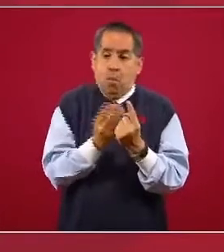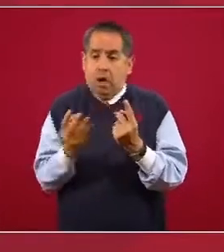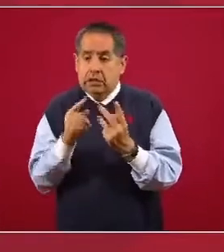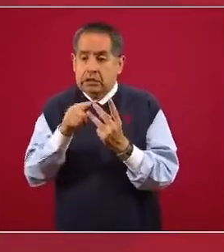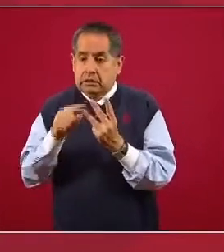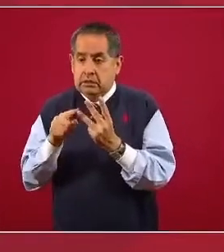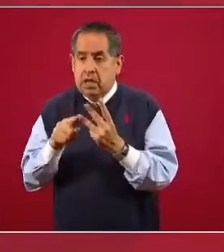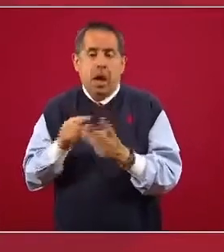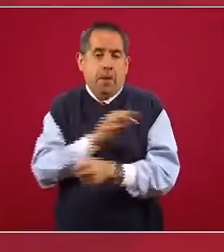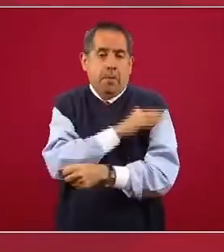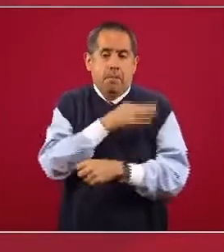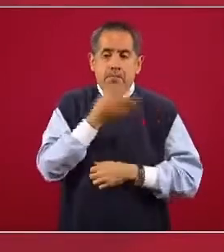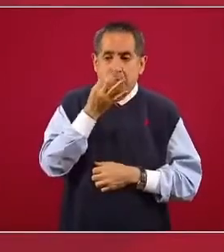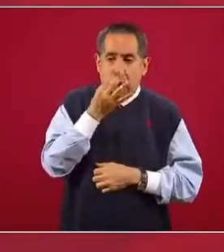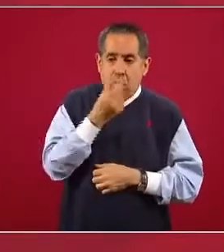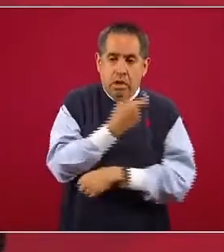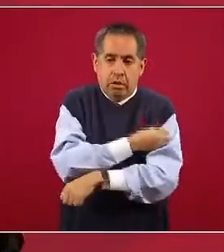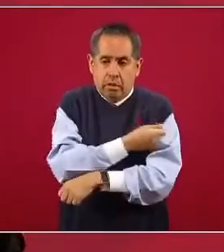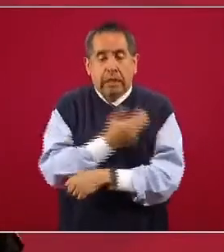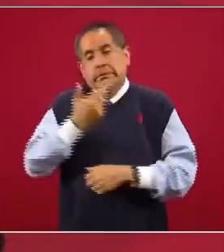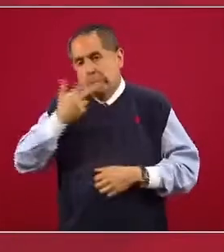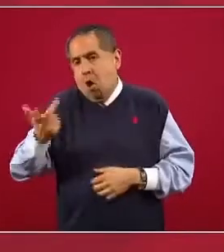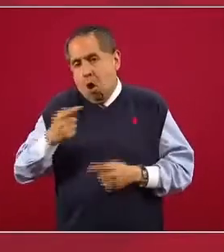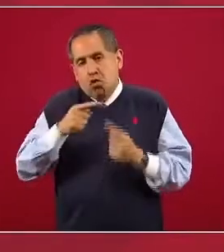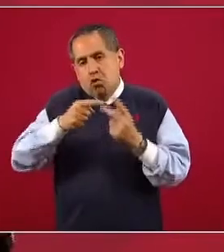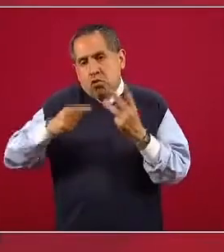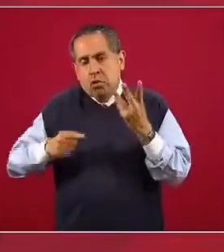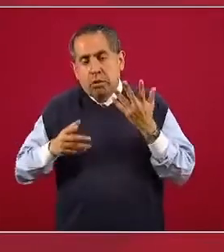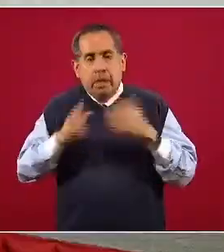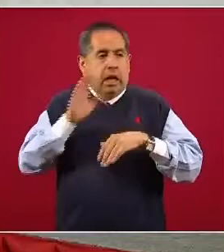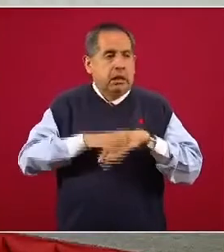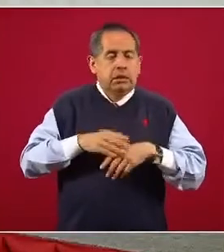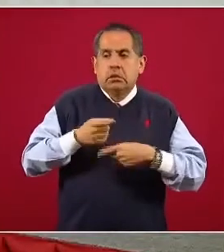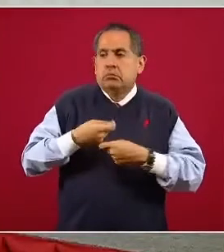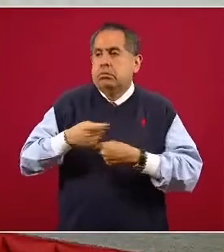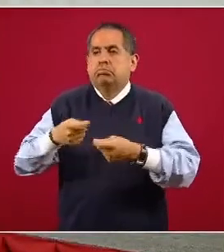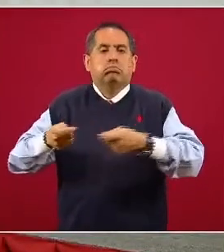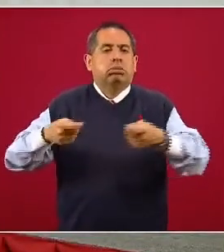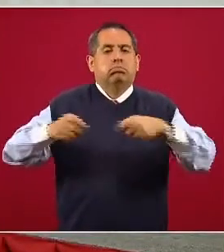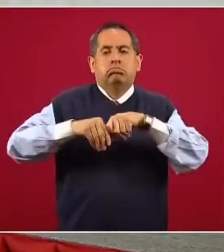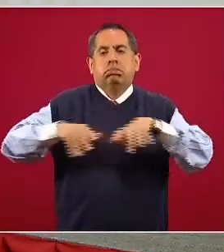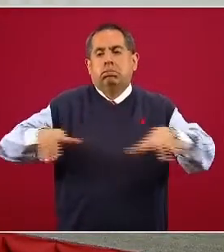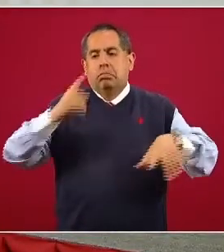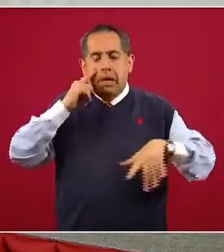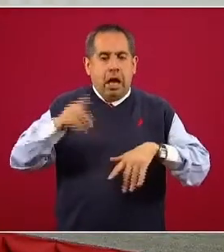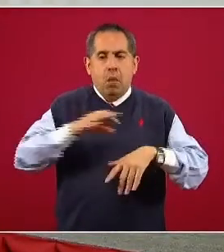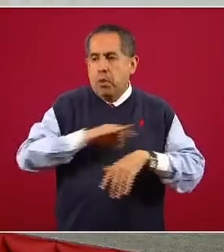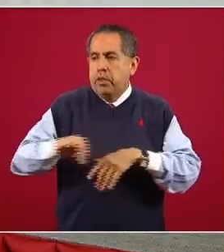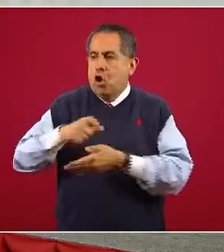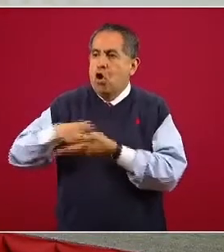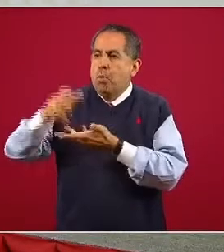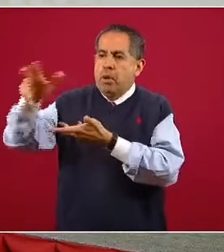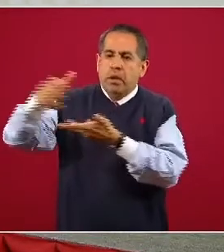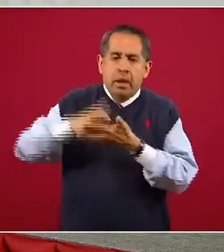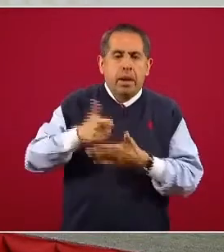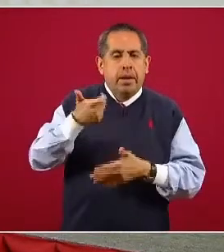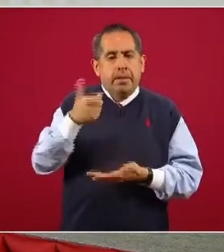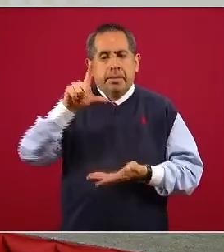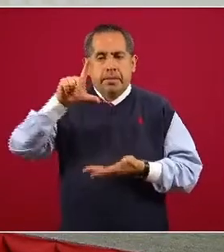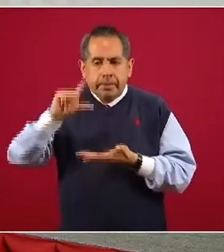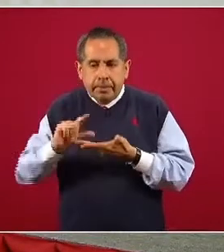haya más de una. Si hay más de una es mejor, porque las oportunidades para conseguir el producto en